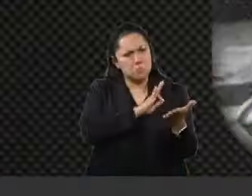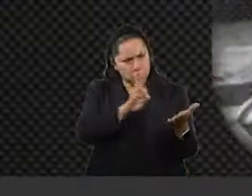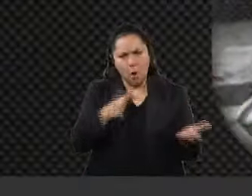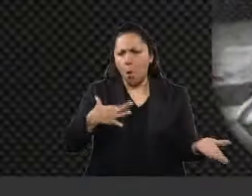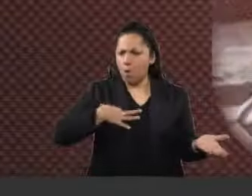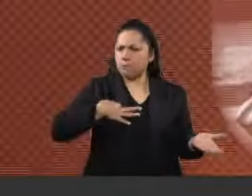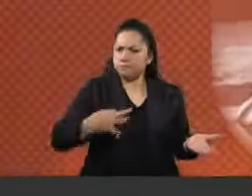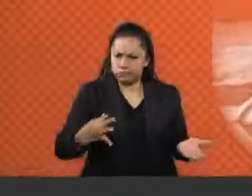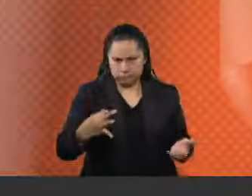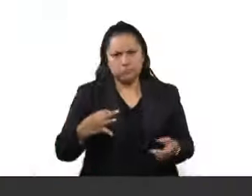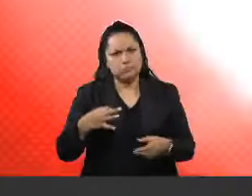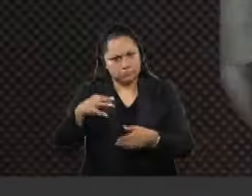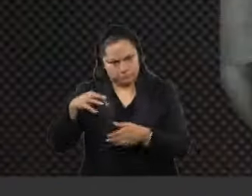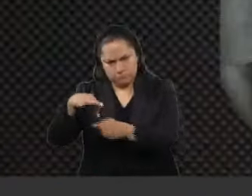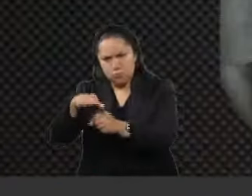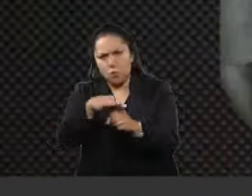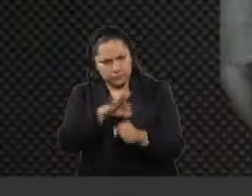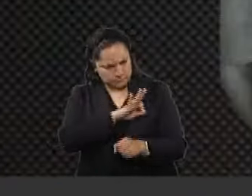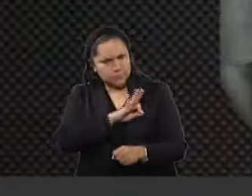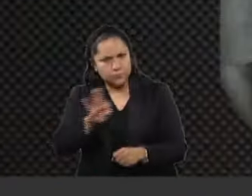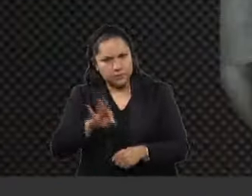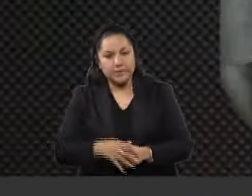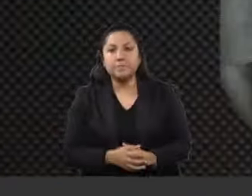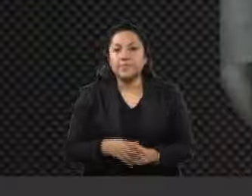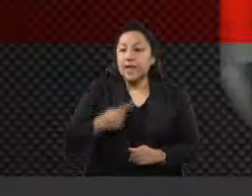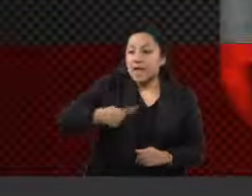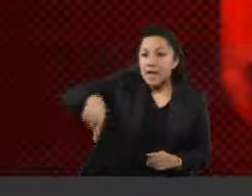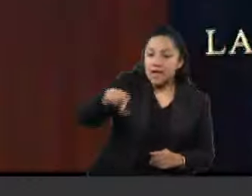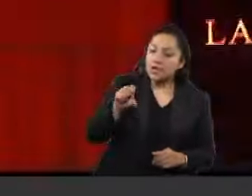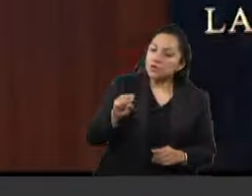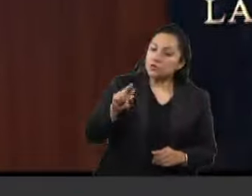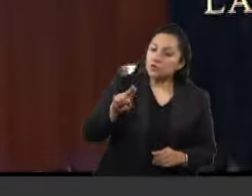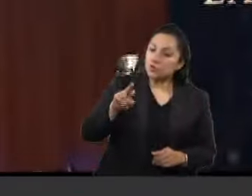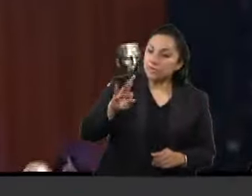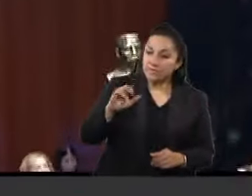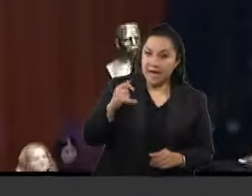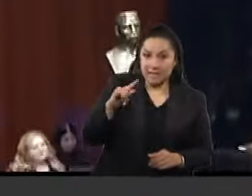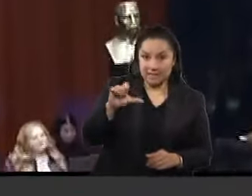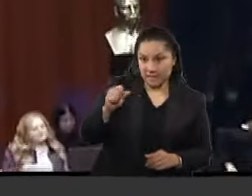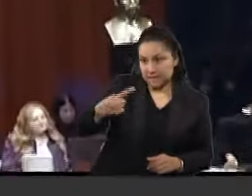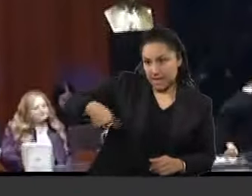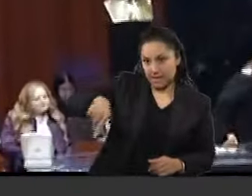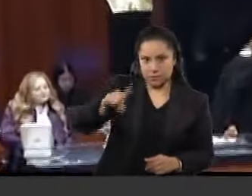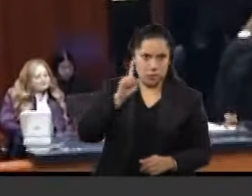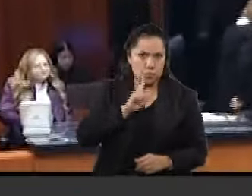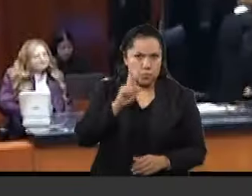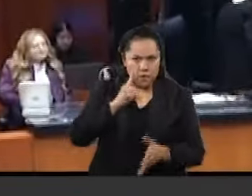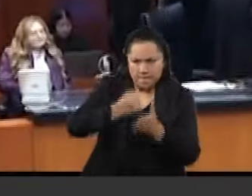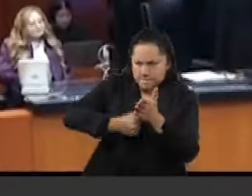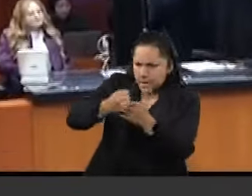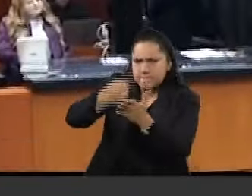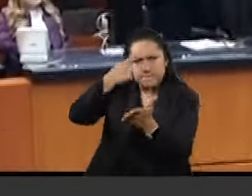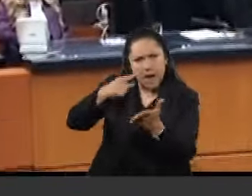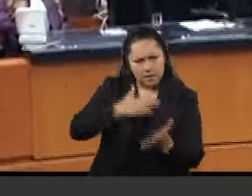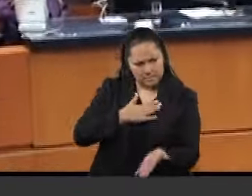estamos hablando de un derecho fundamental, un derecho ciudadano,